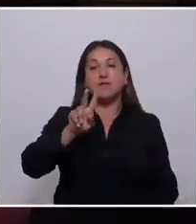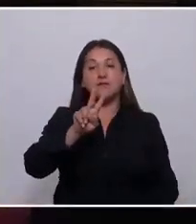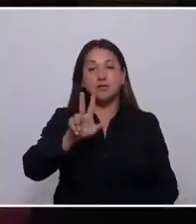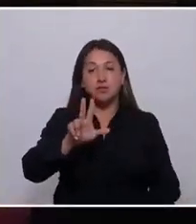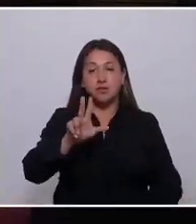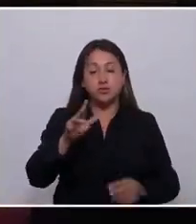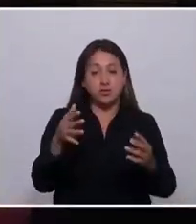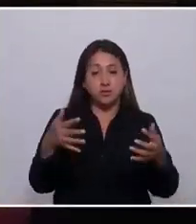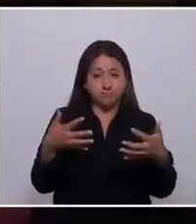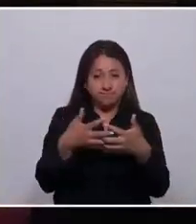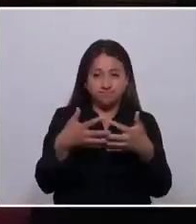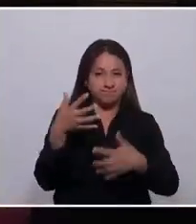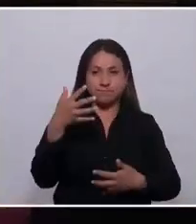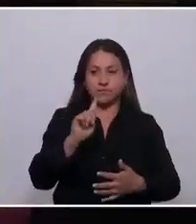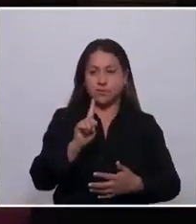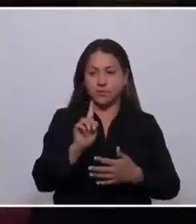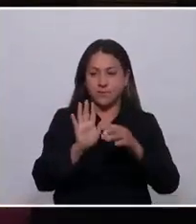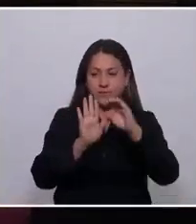incompatibles.